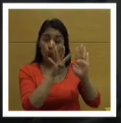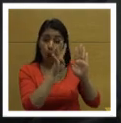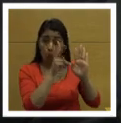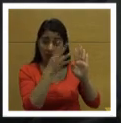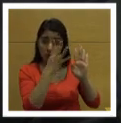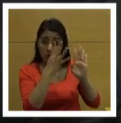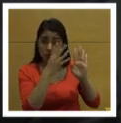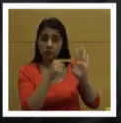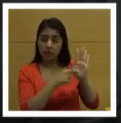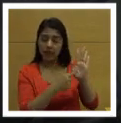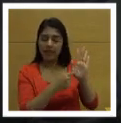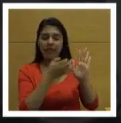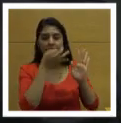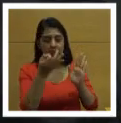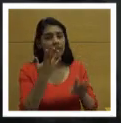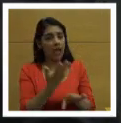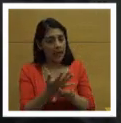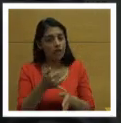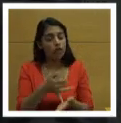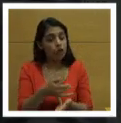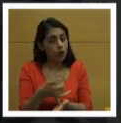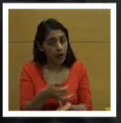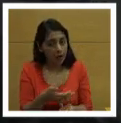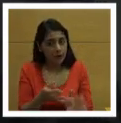de vulnerabilidad, entre otras,